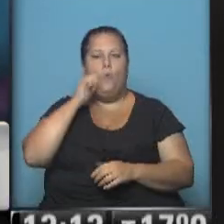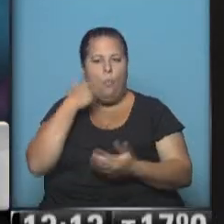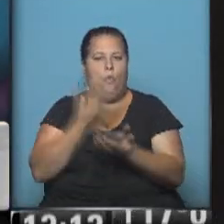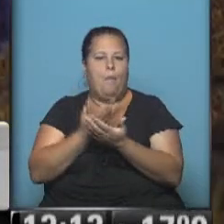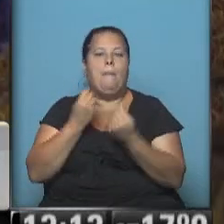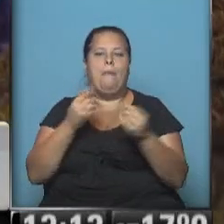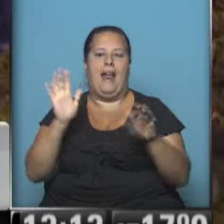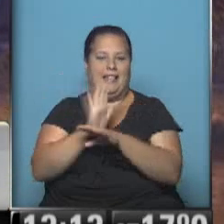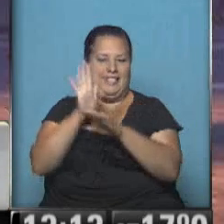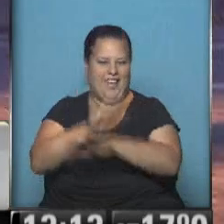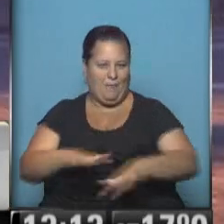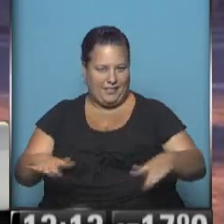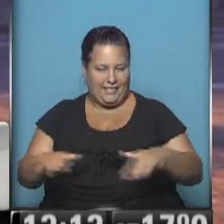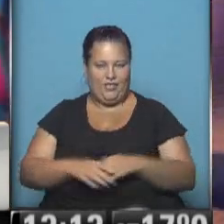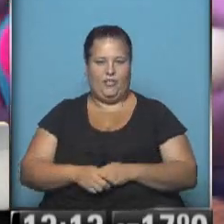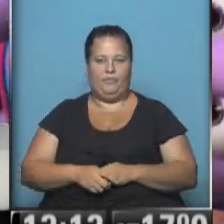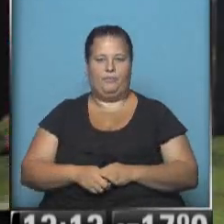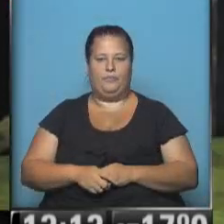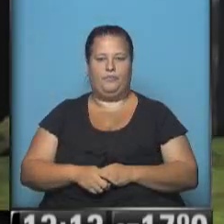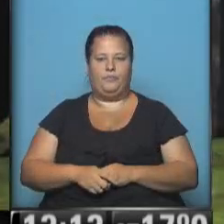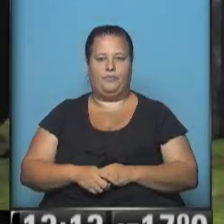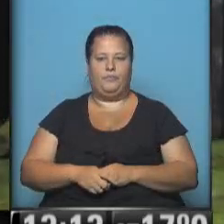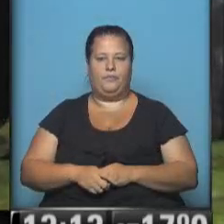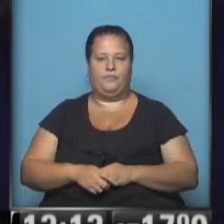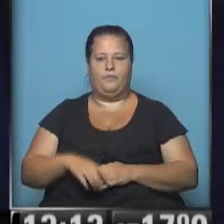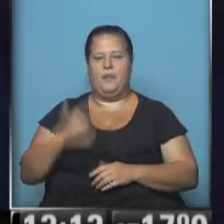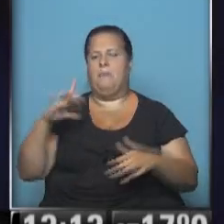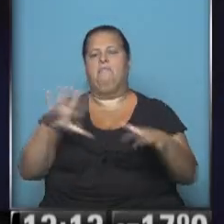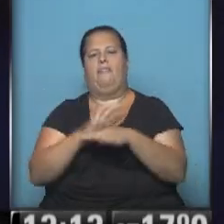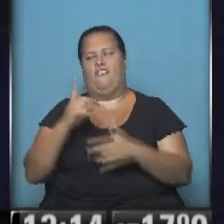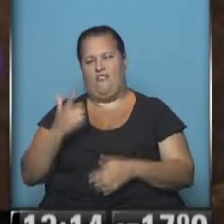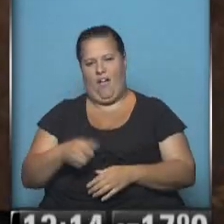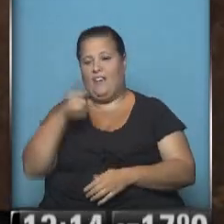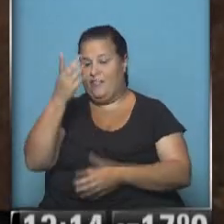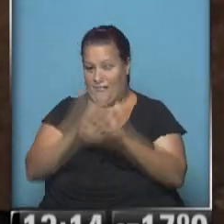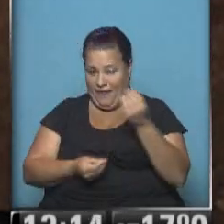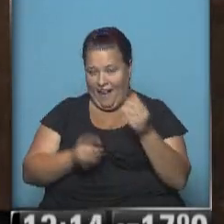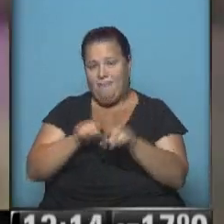propuesta para llevar al cine a los más chiquitos. Nadie es perfecto. Tus errores te hacen humano.